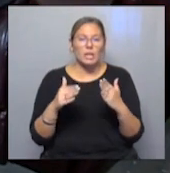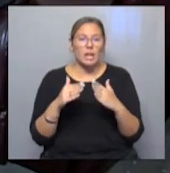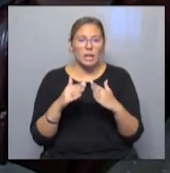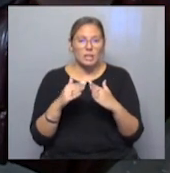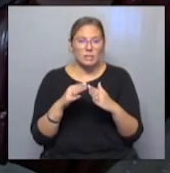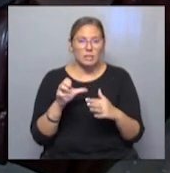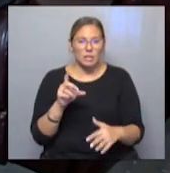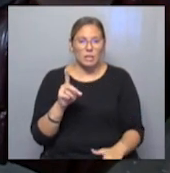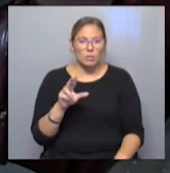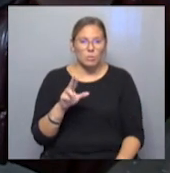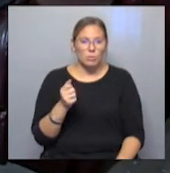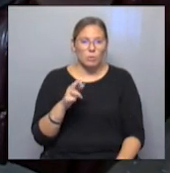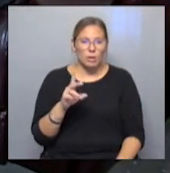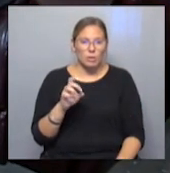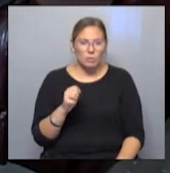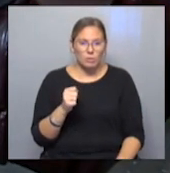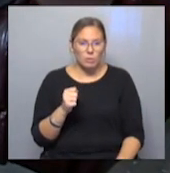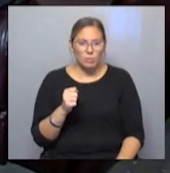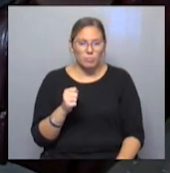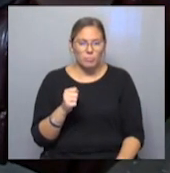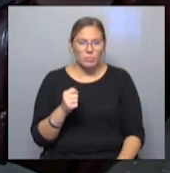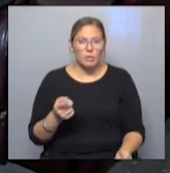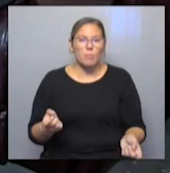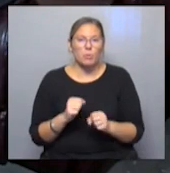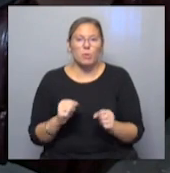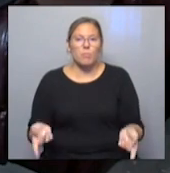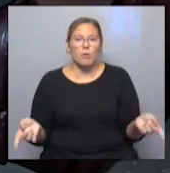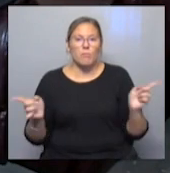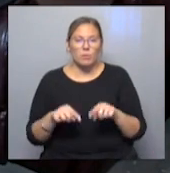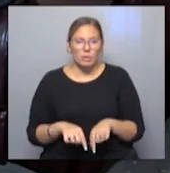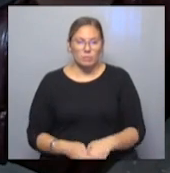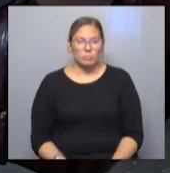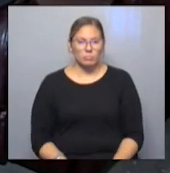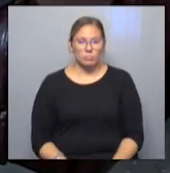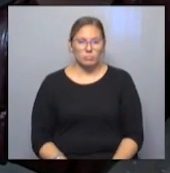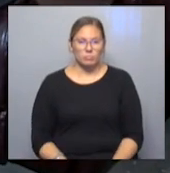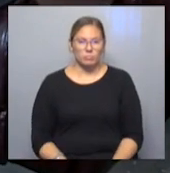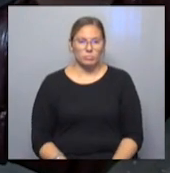casa de Eduardo Albanoa podemos volver a piso cuando quieran.